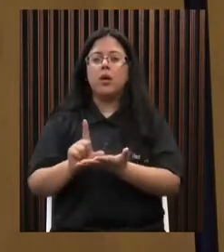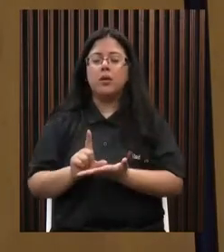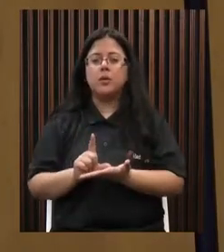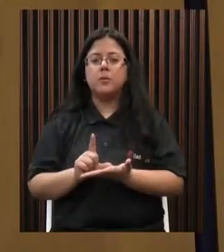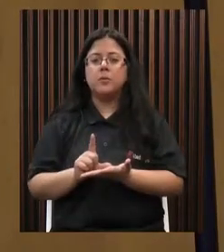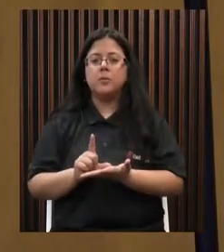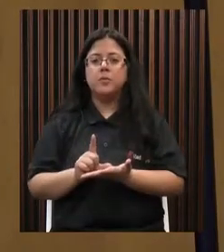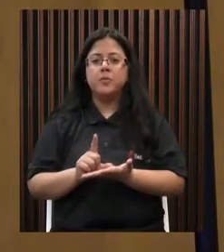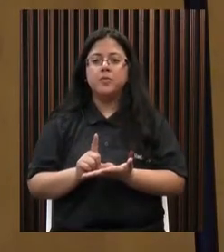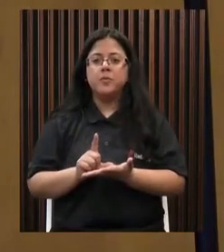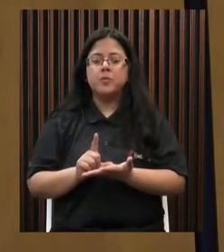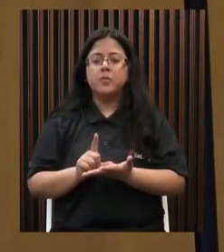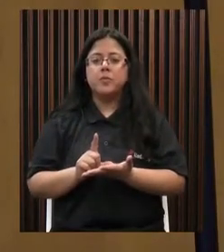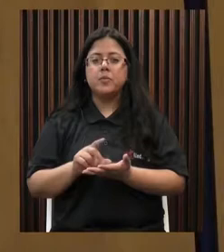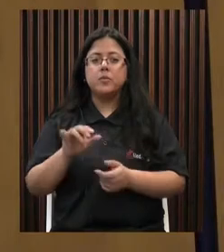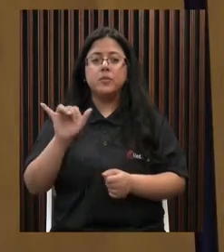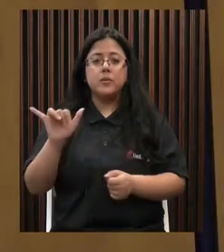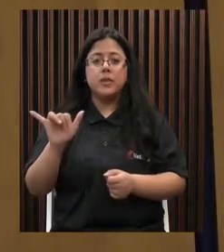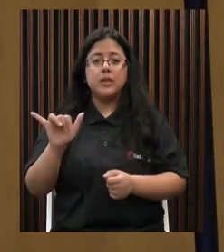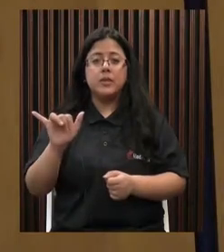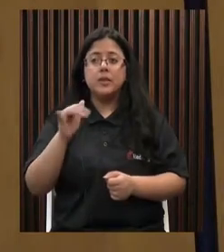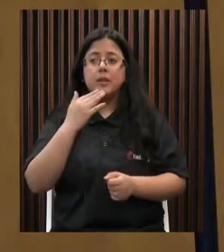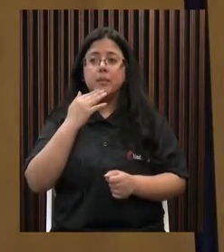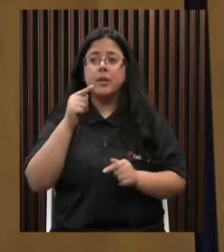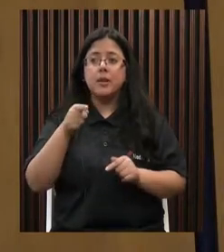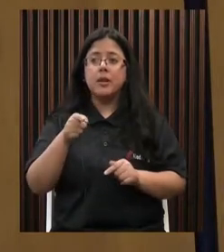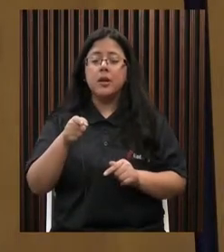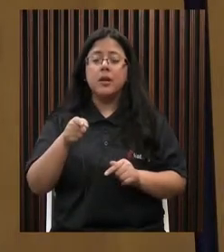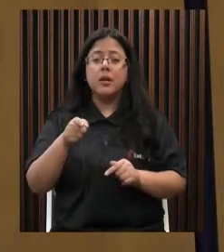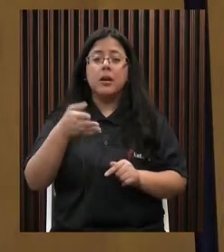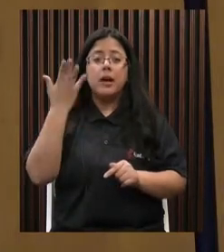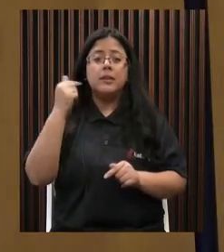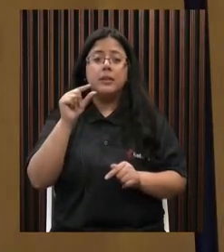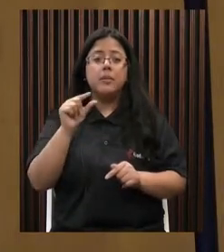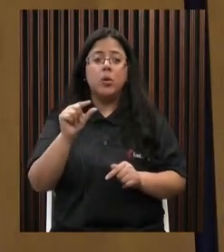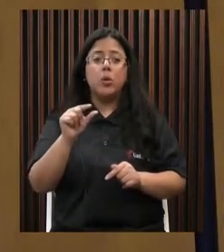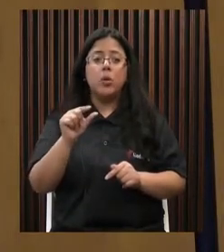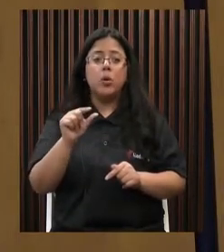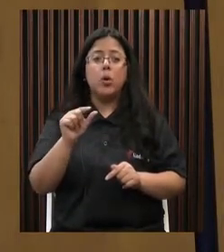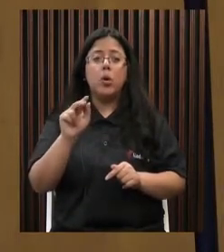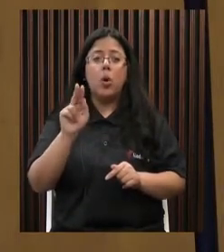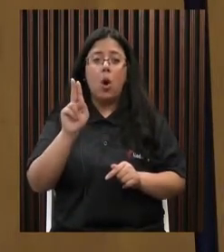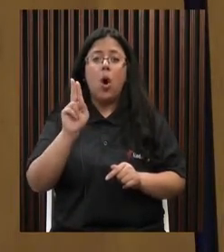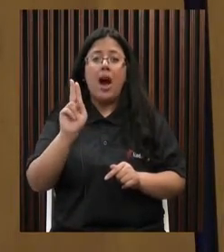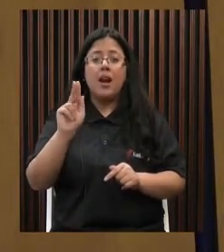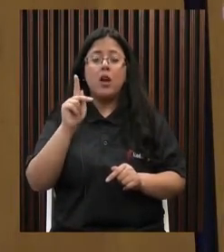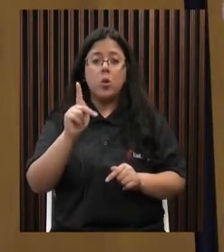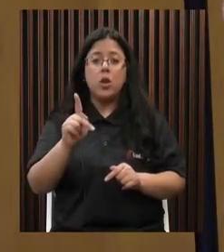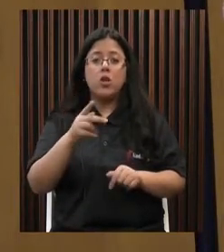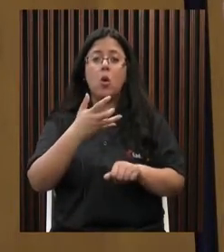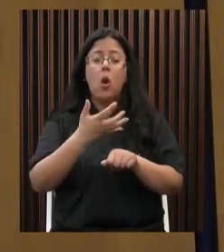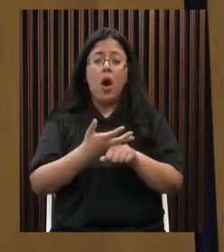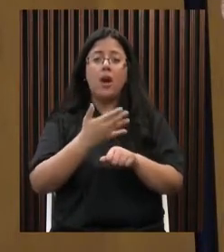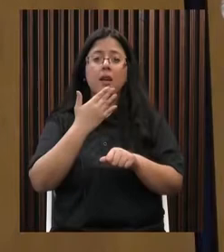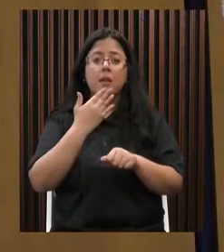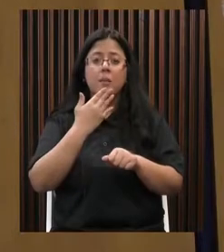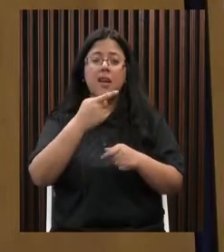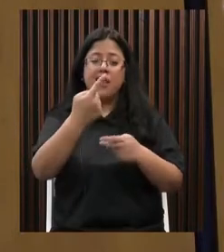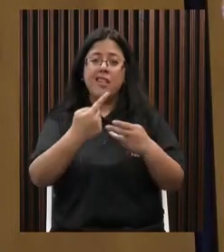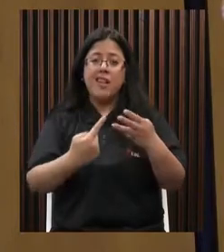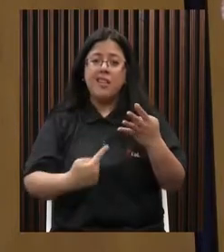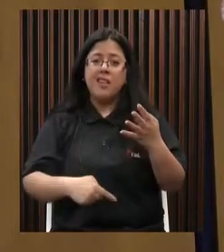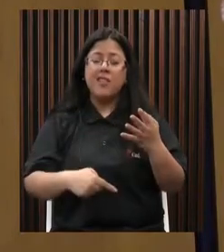establecimientos y actualmente, hace poco, en el Reino Unido hay 40 estaciones de